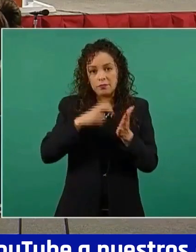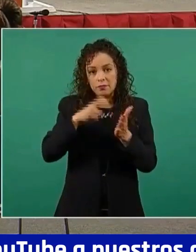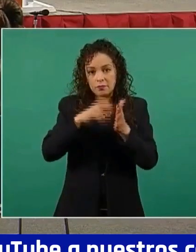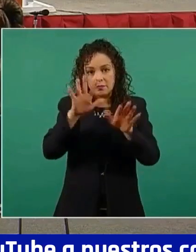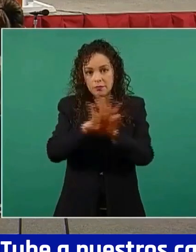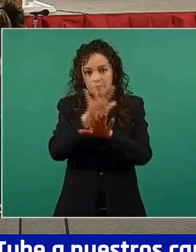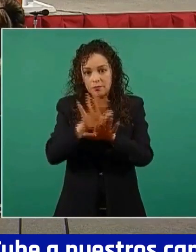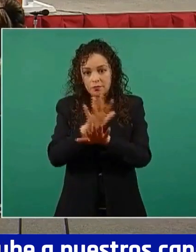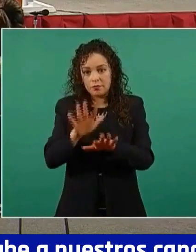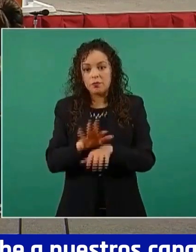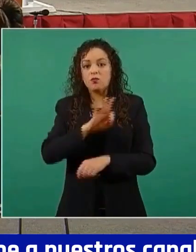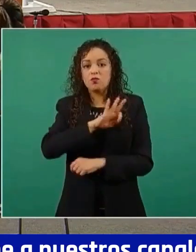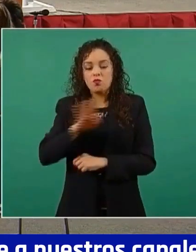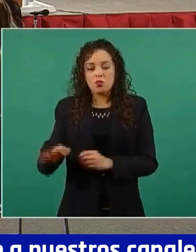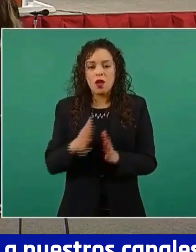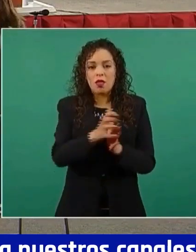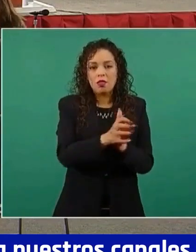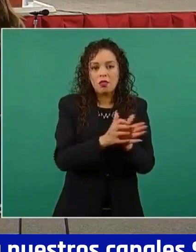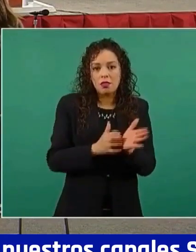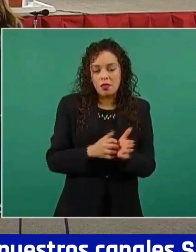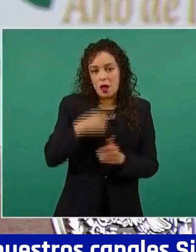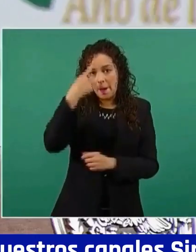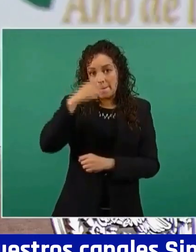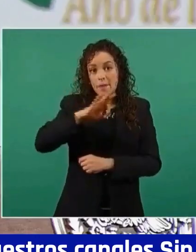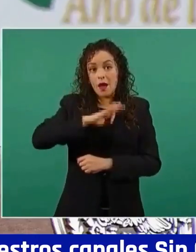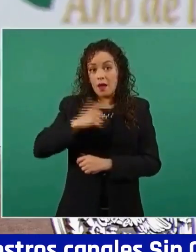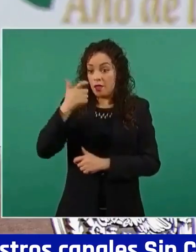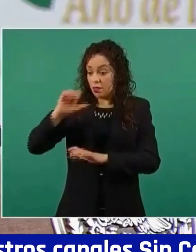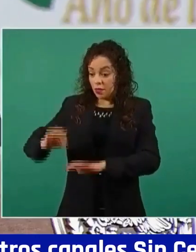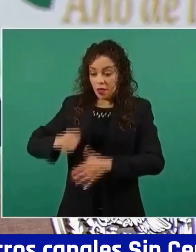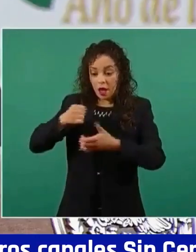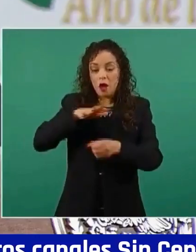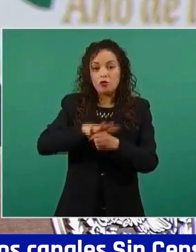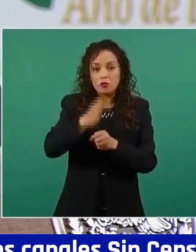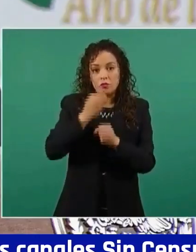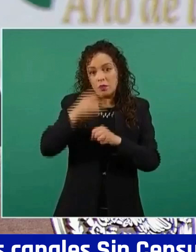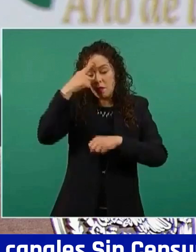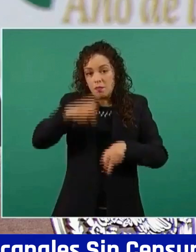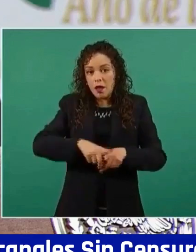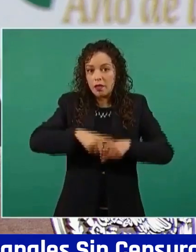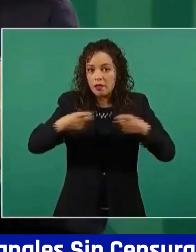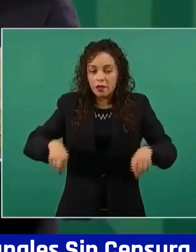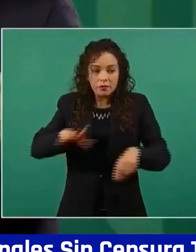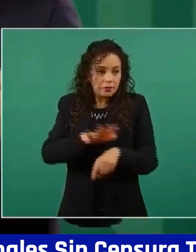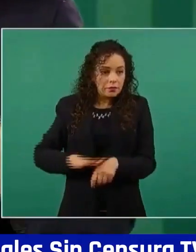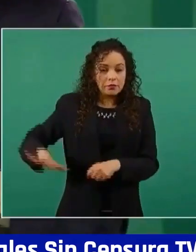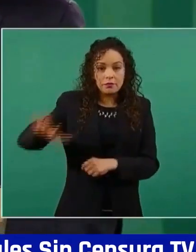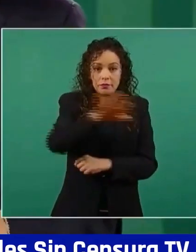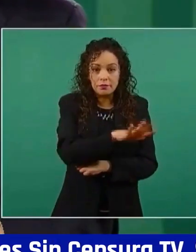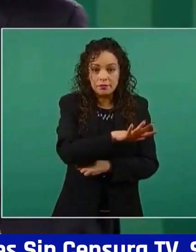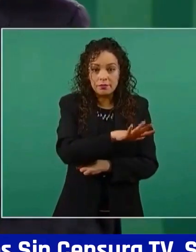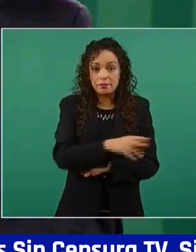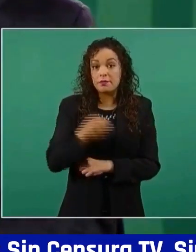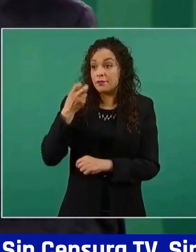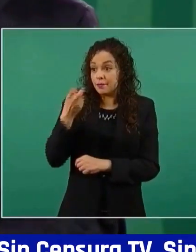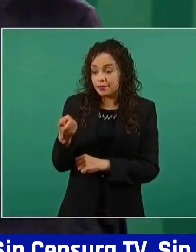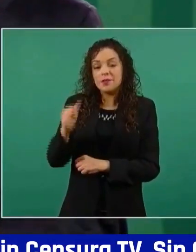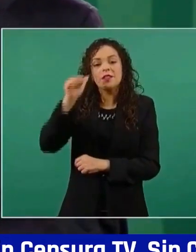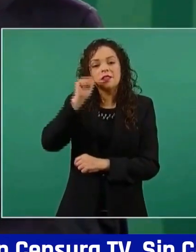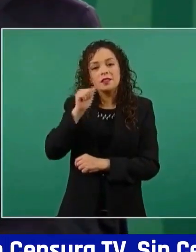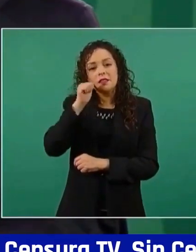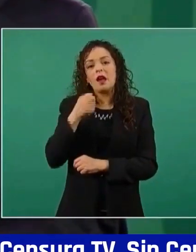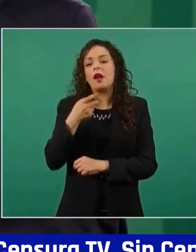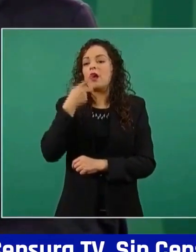y liberar fondos al desarrollo. Entonces, lo de la austeridad lo han utilizado con ese